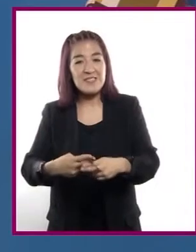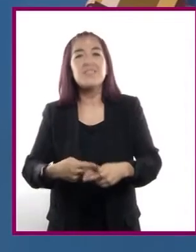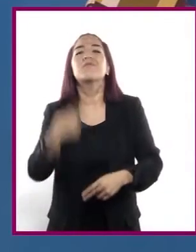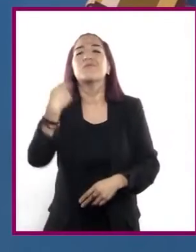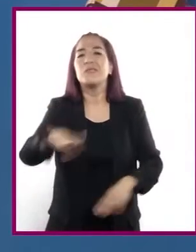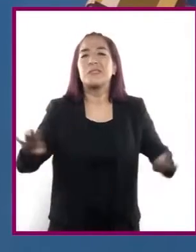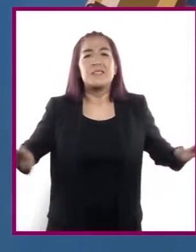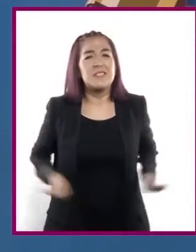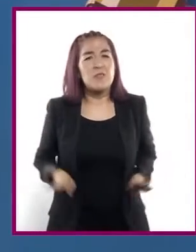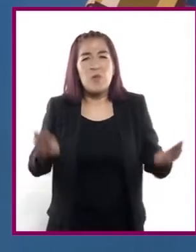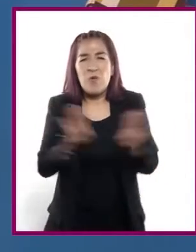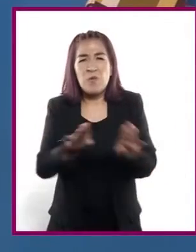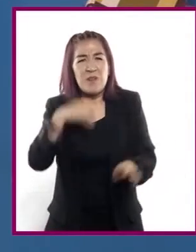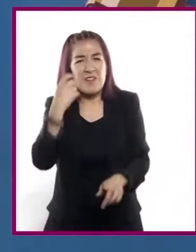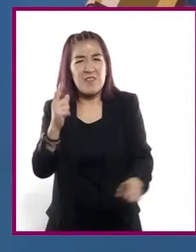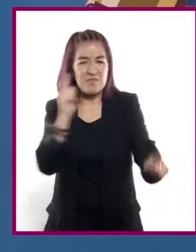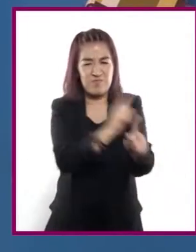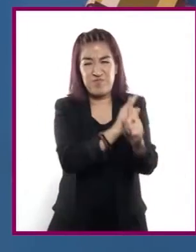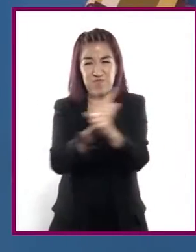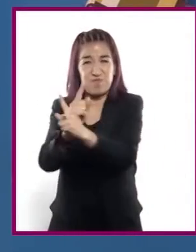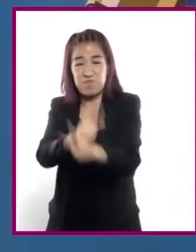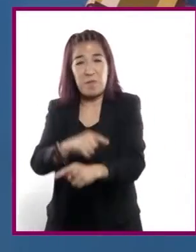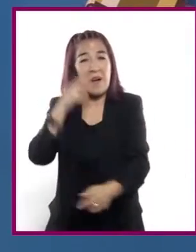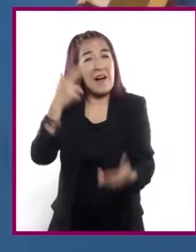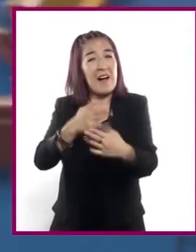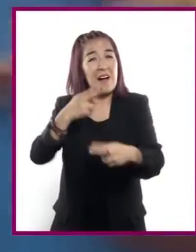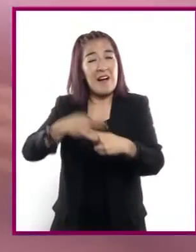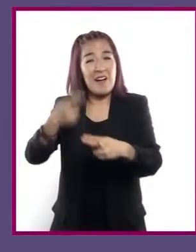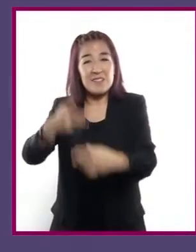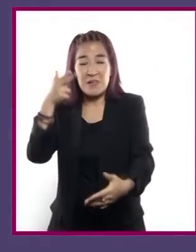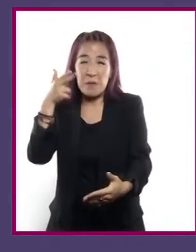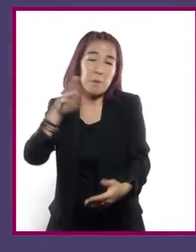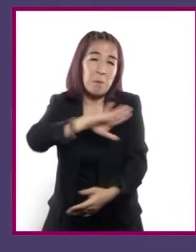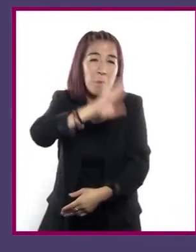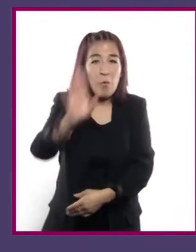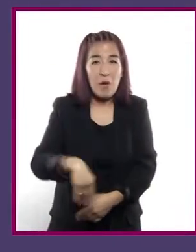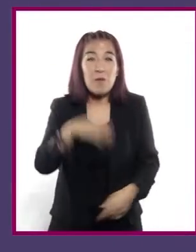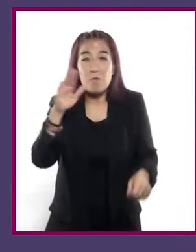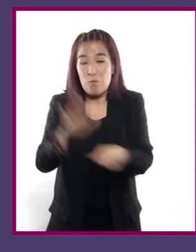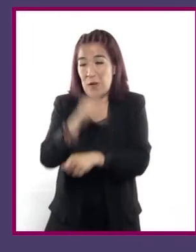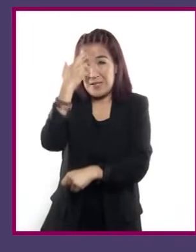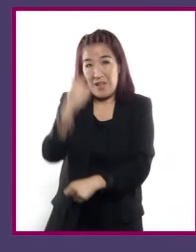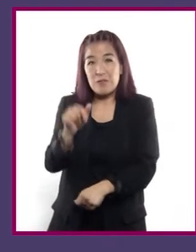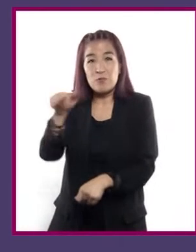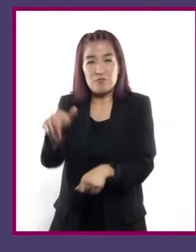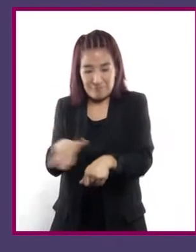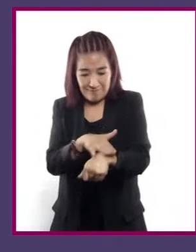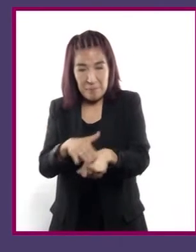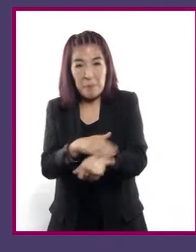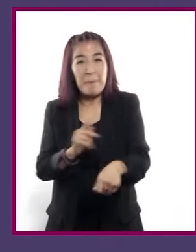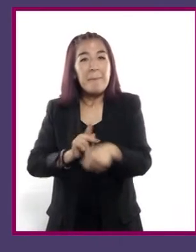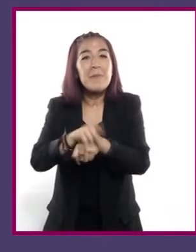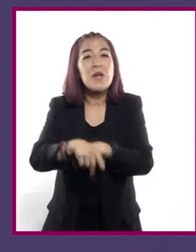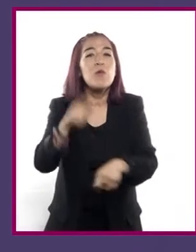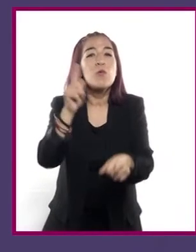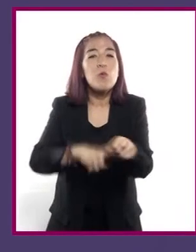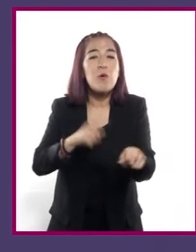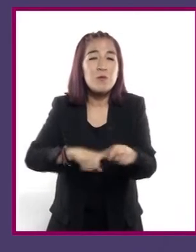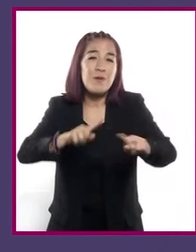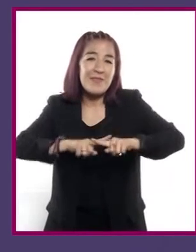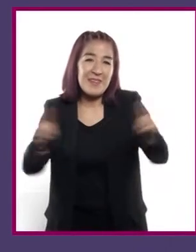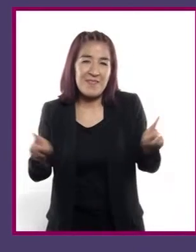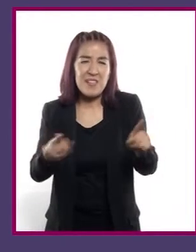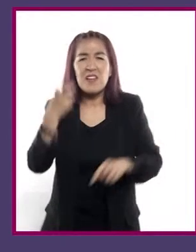conductas de persecución y muerte por el color de la piel. ¿Cómo ¿Cómo podemos cambiar estas